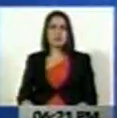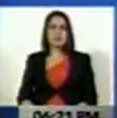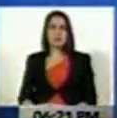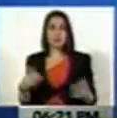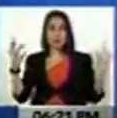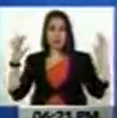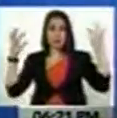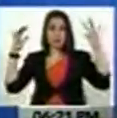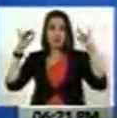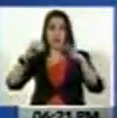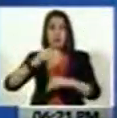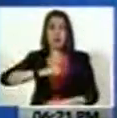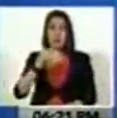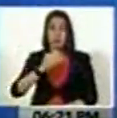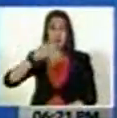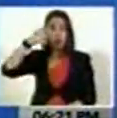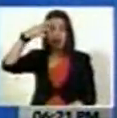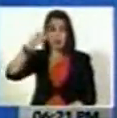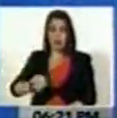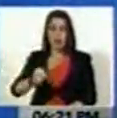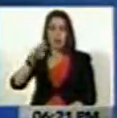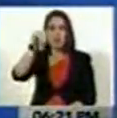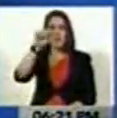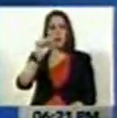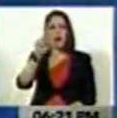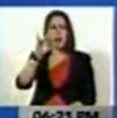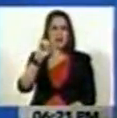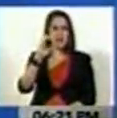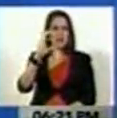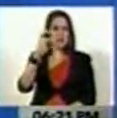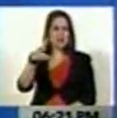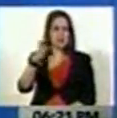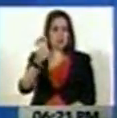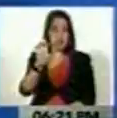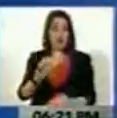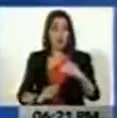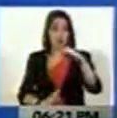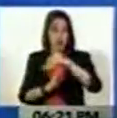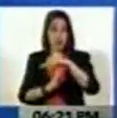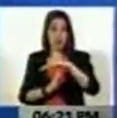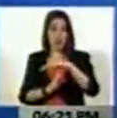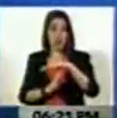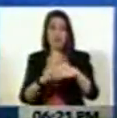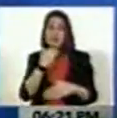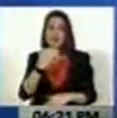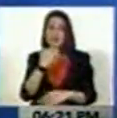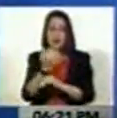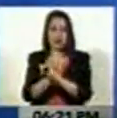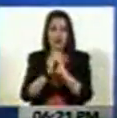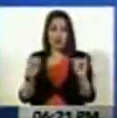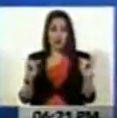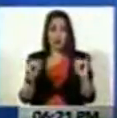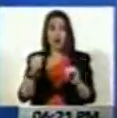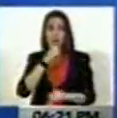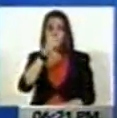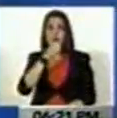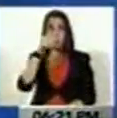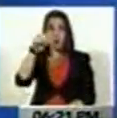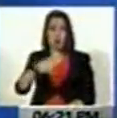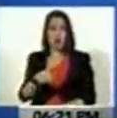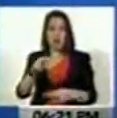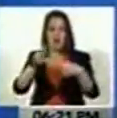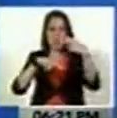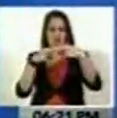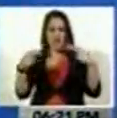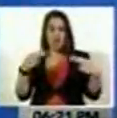Despliegue de seguridad en Petare, en Mariche específicamente. Vamos a hacer una pausa. Ya estamos cerrando este programa. Hoy viernes, la etiqueta